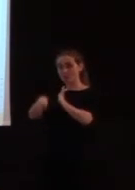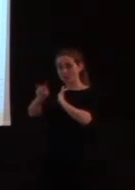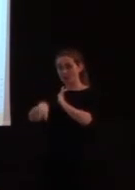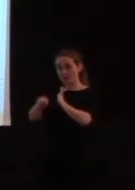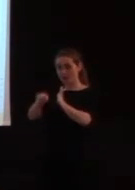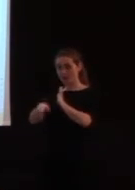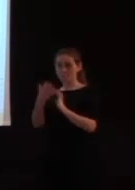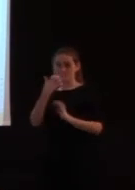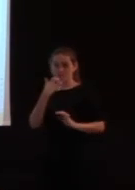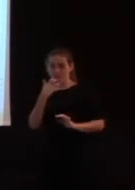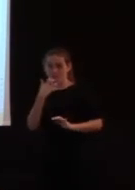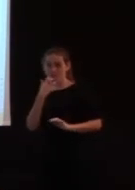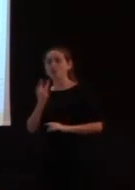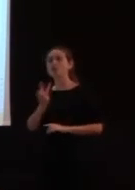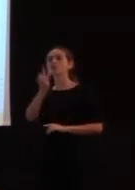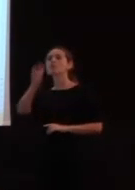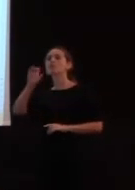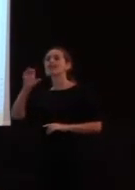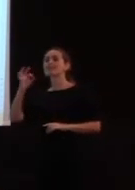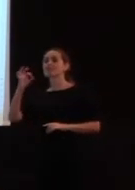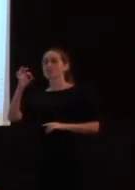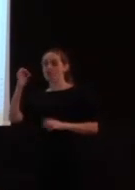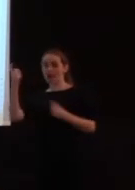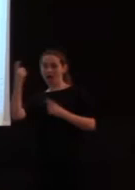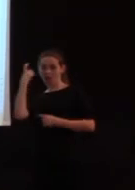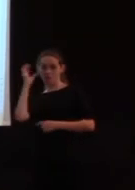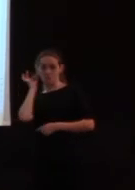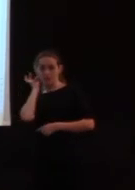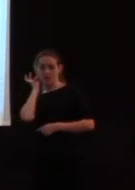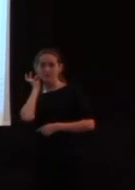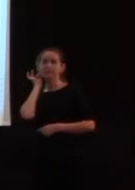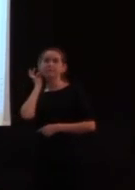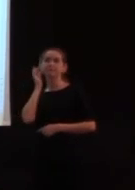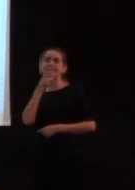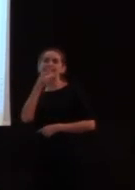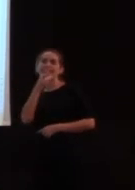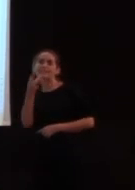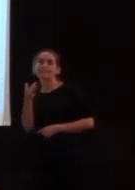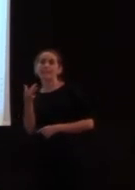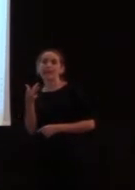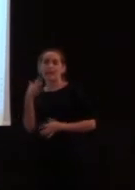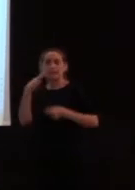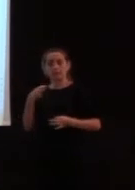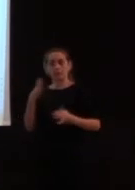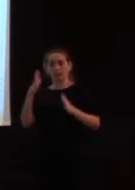Ejemplo, una niña de segundo de la ESA, ¿vale? Una niña tímida, una niña insegura,